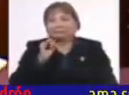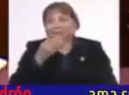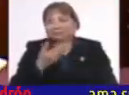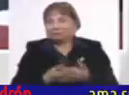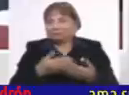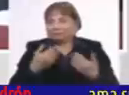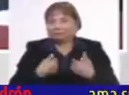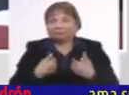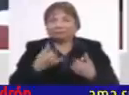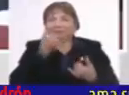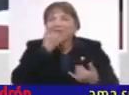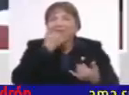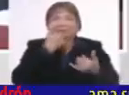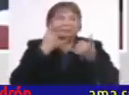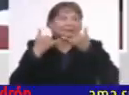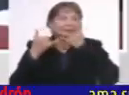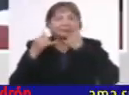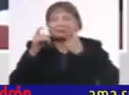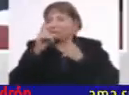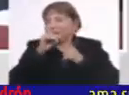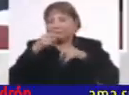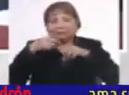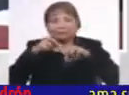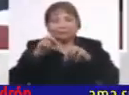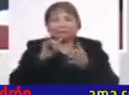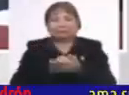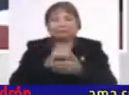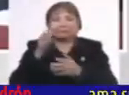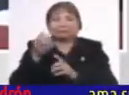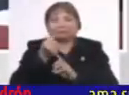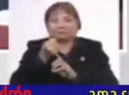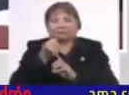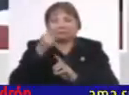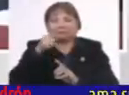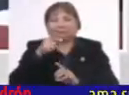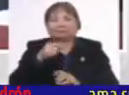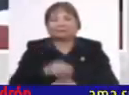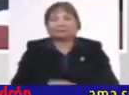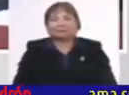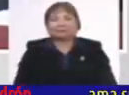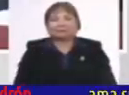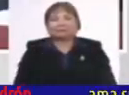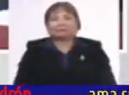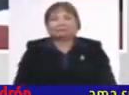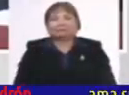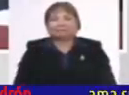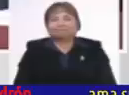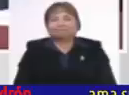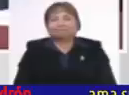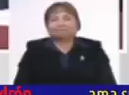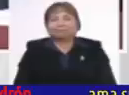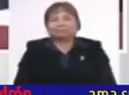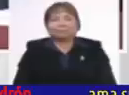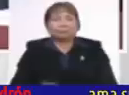y de holgada que no va a permitir que alcancemos ese número pero